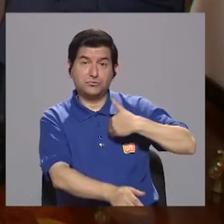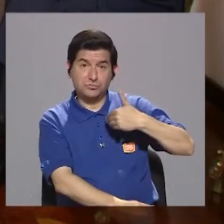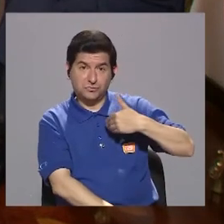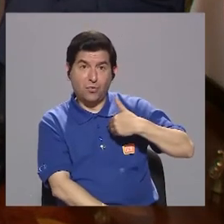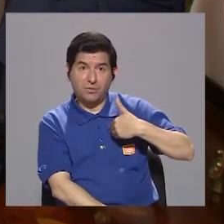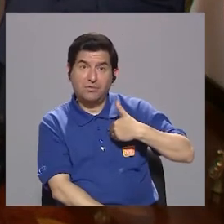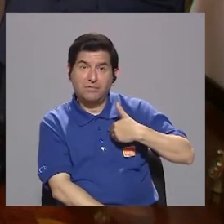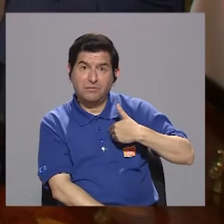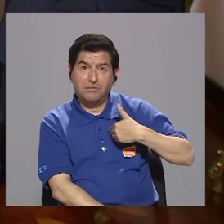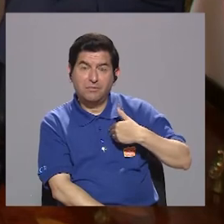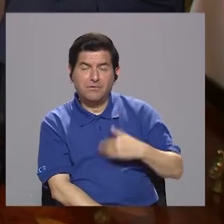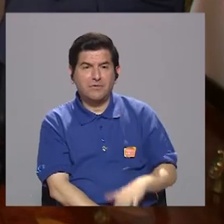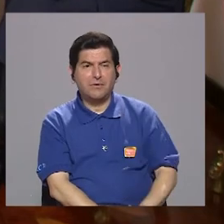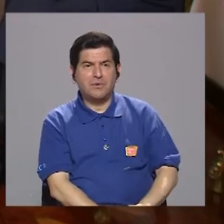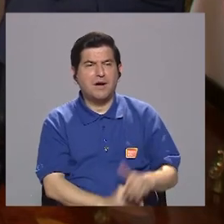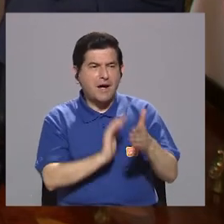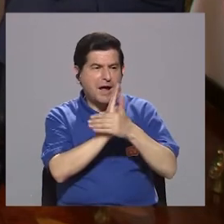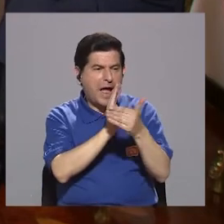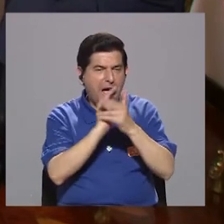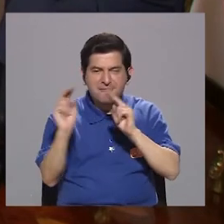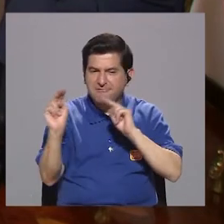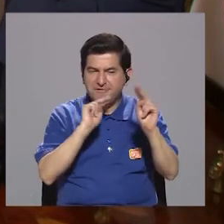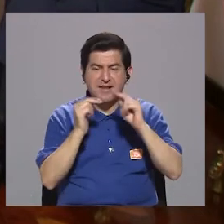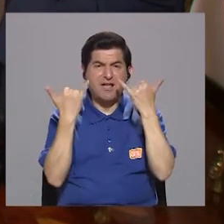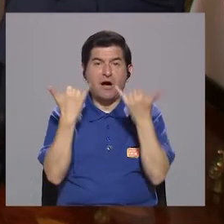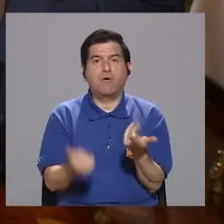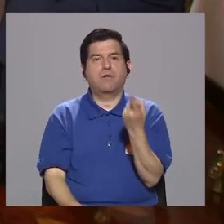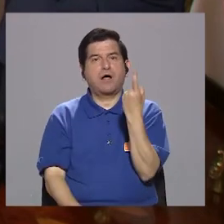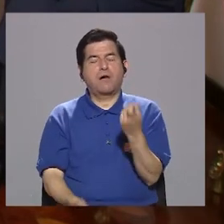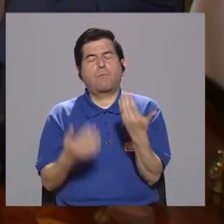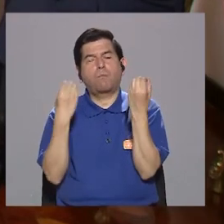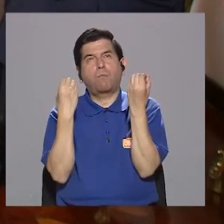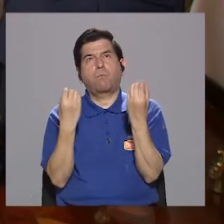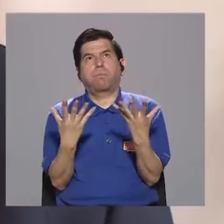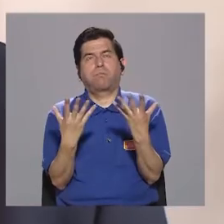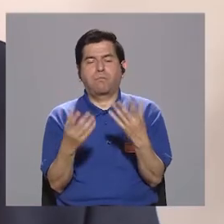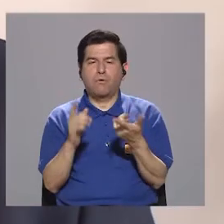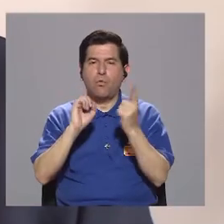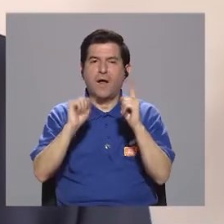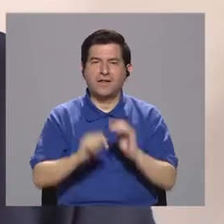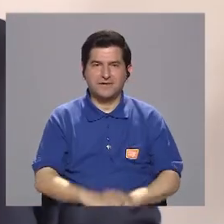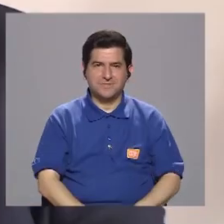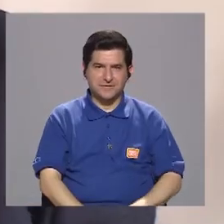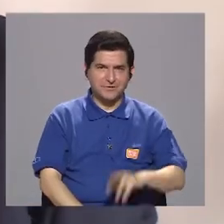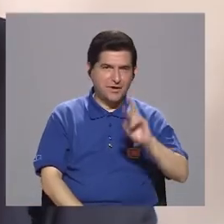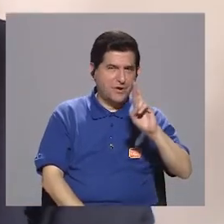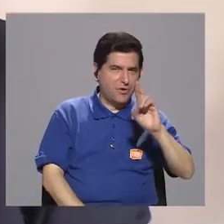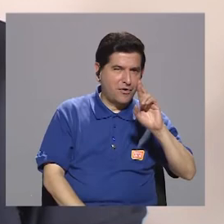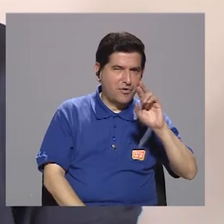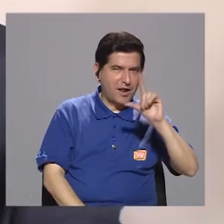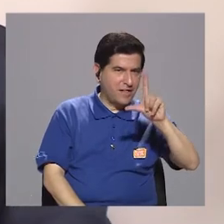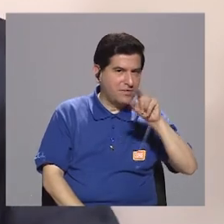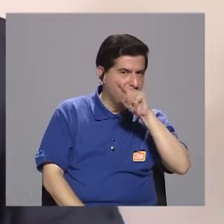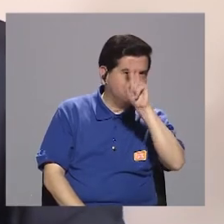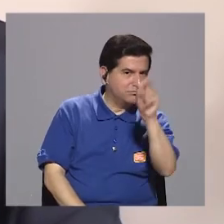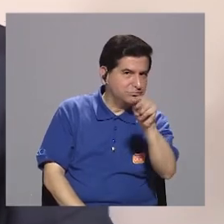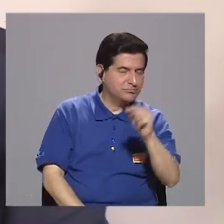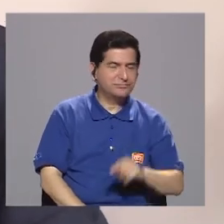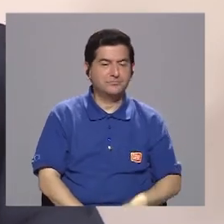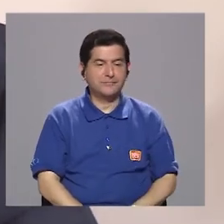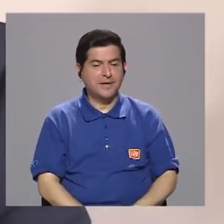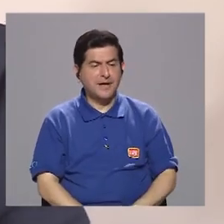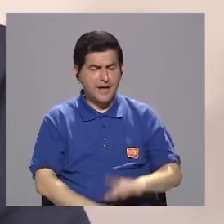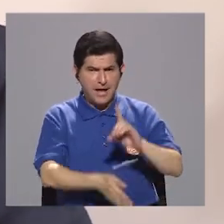tenía que en la capacidad de negociación hoy hacen tanta falta? Don Rolando. Bueno, es que el